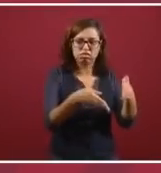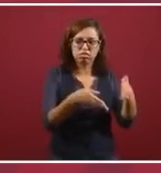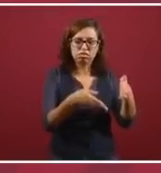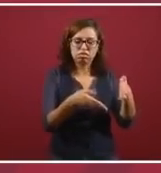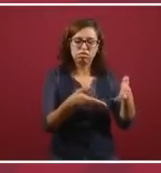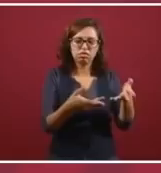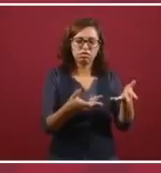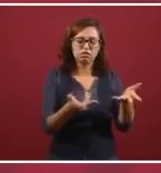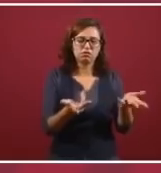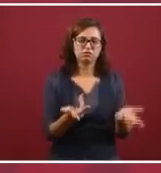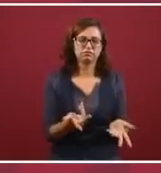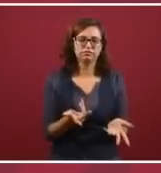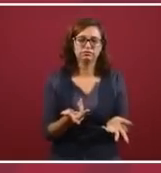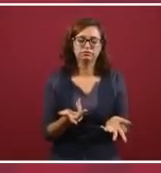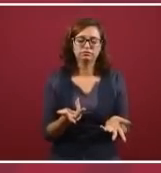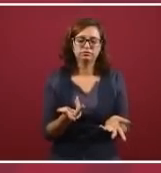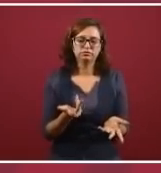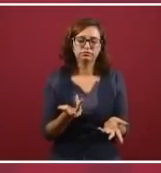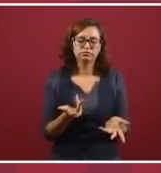en